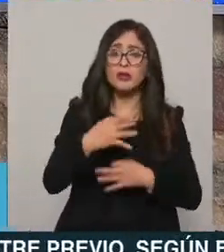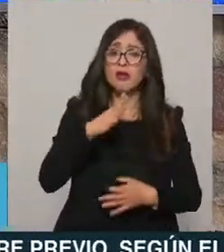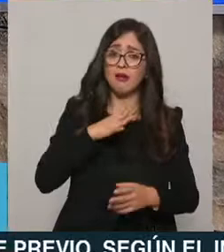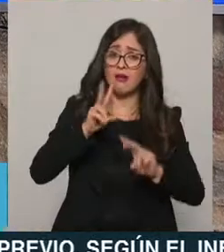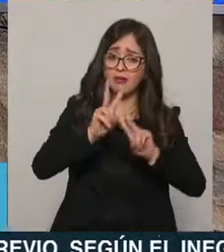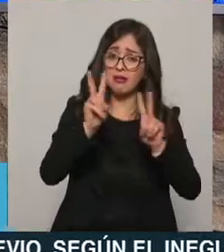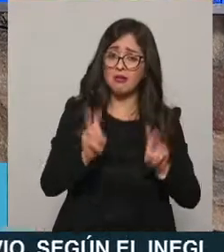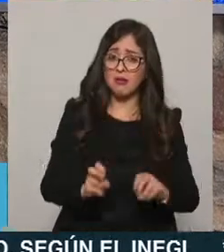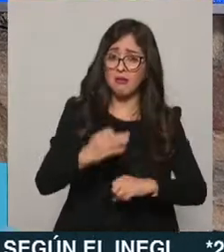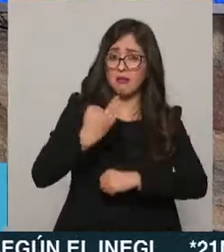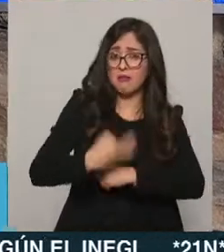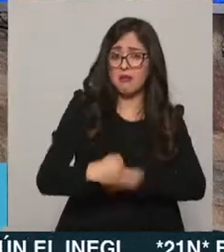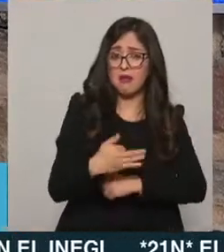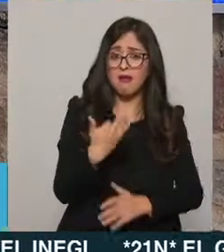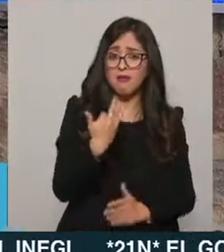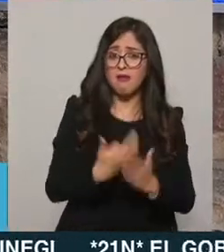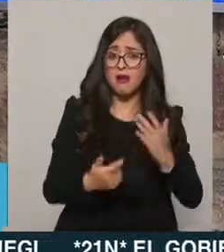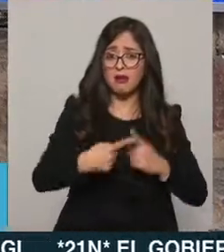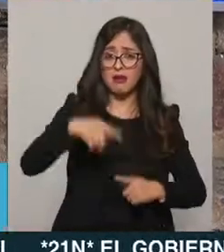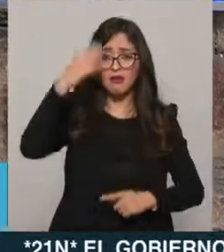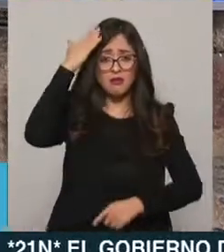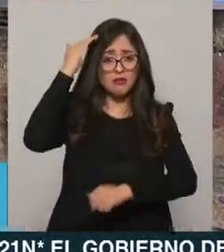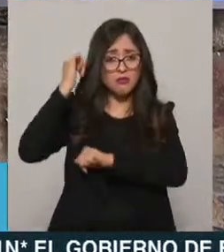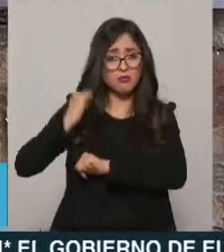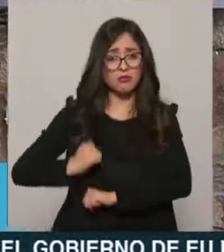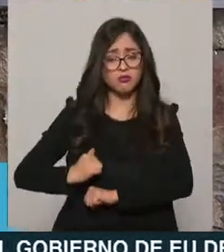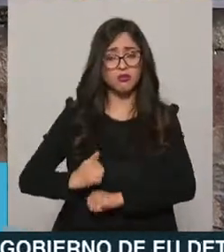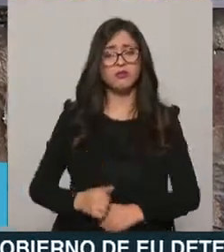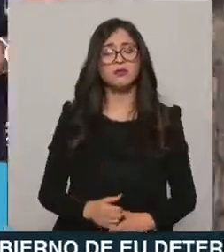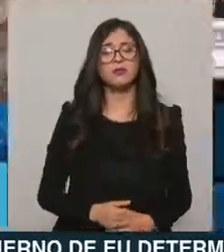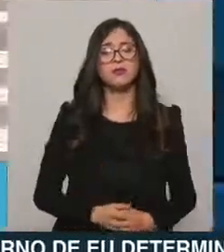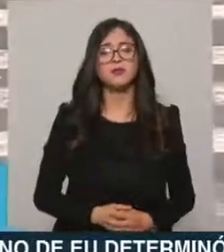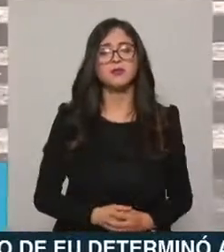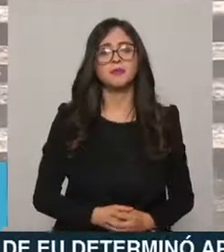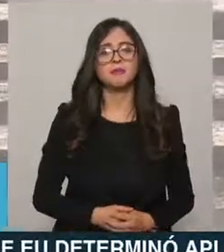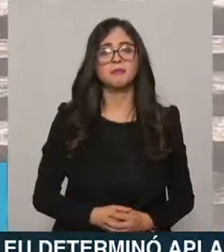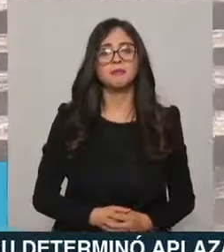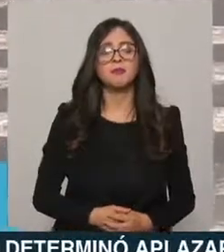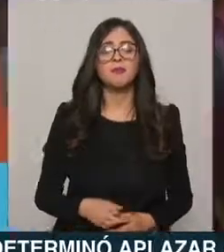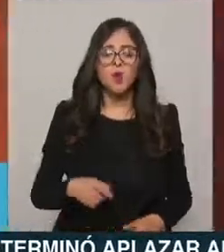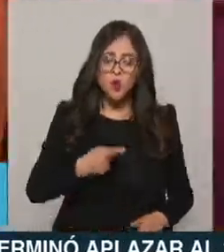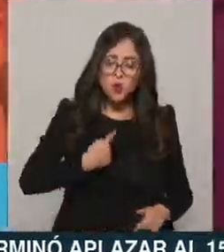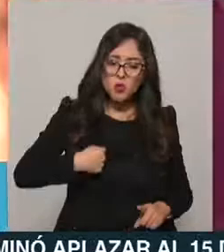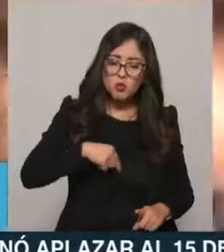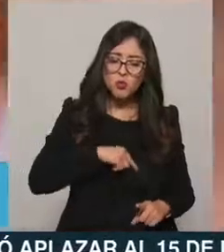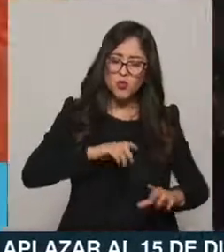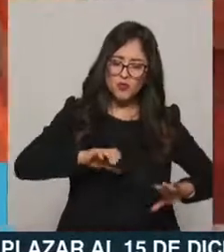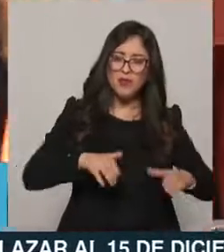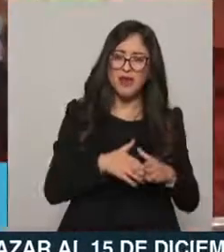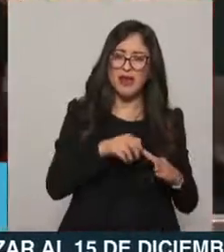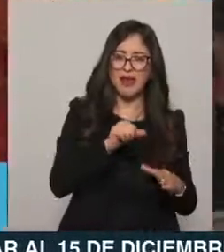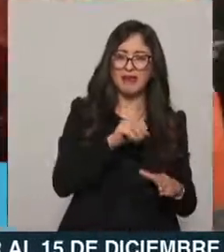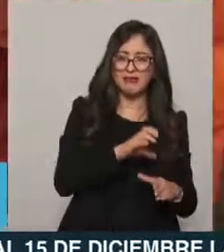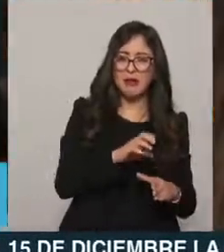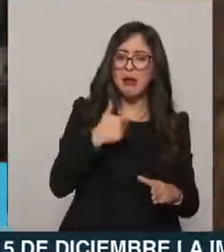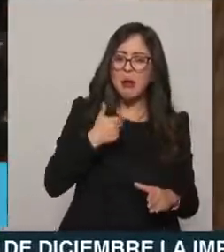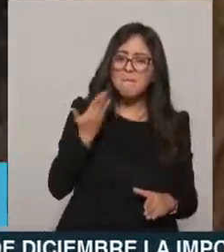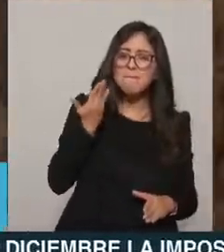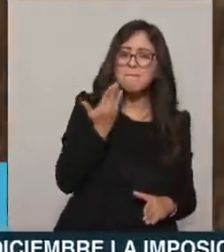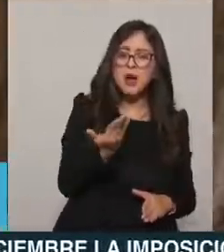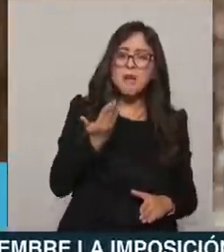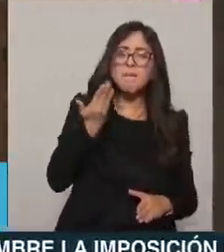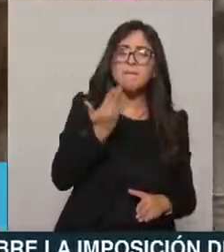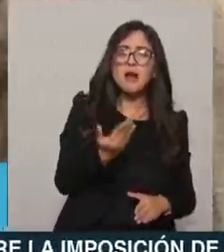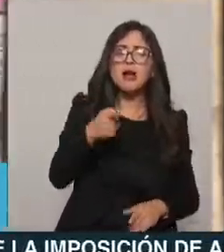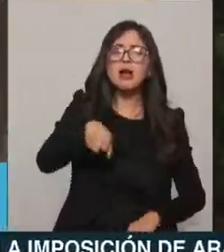autoridades. Sí, mira, una de las cosas que hemos estado exigiendo es que no solamente quien procura